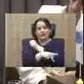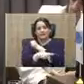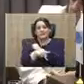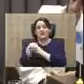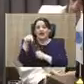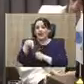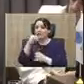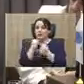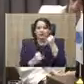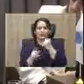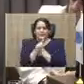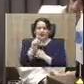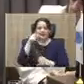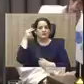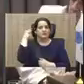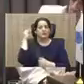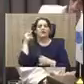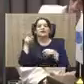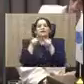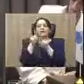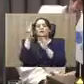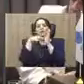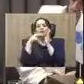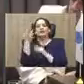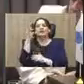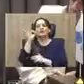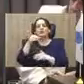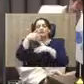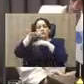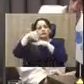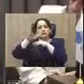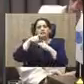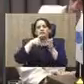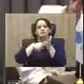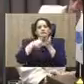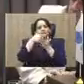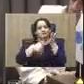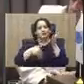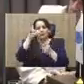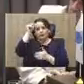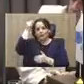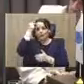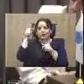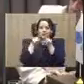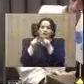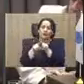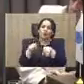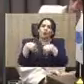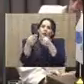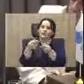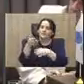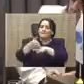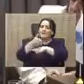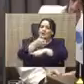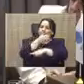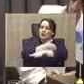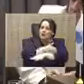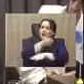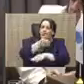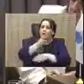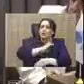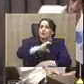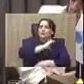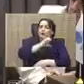equipos envía comunicaciones al gobierno ofreciendo mejorar las condiciones. Oigan esto. Entre otros, ofrece